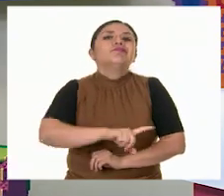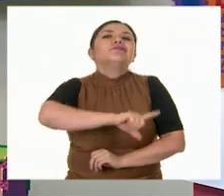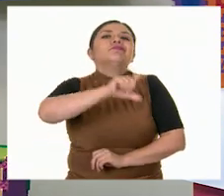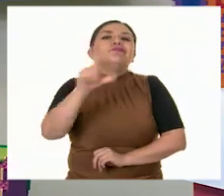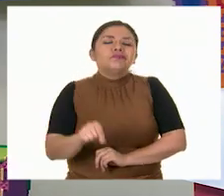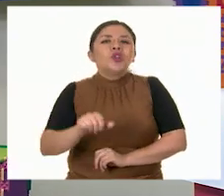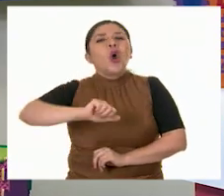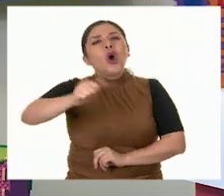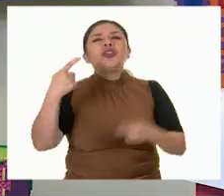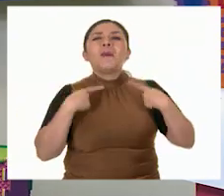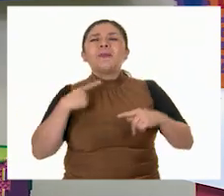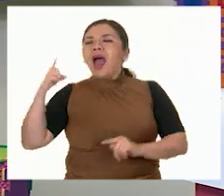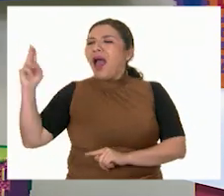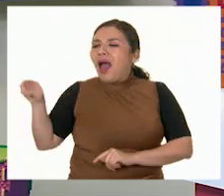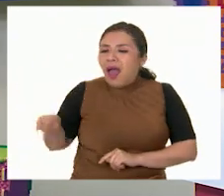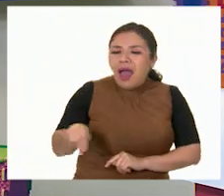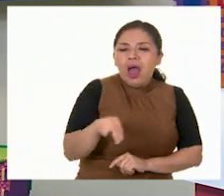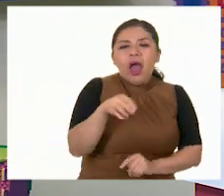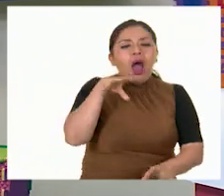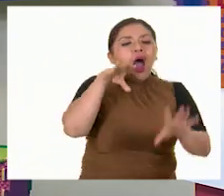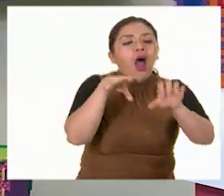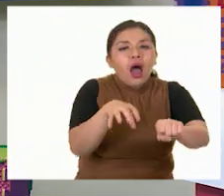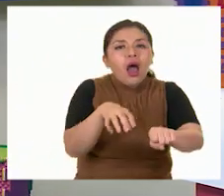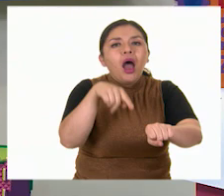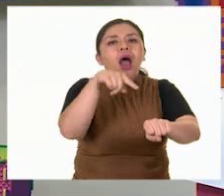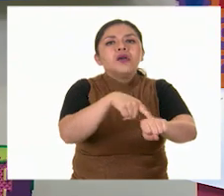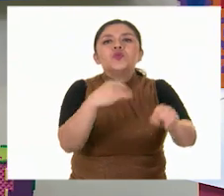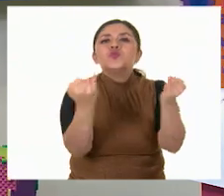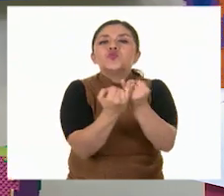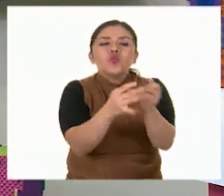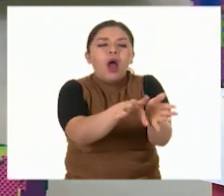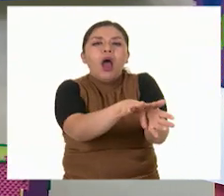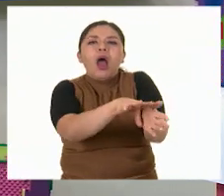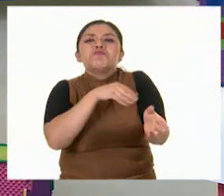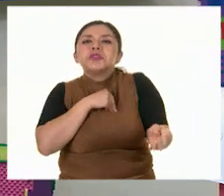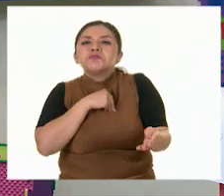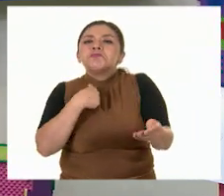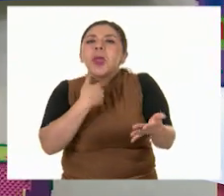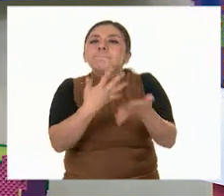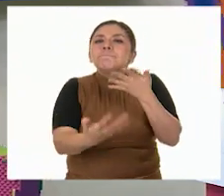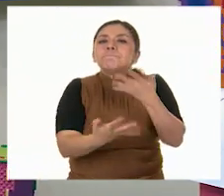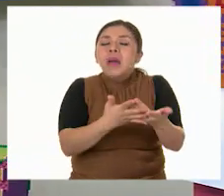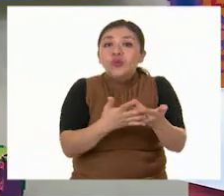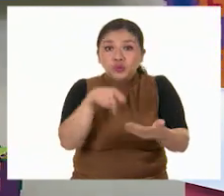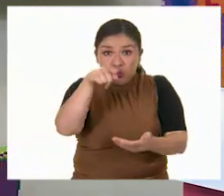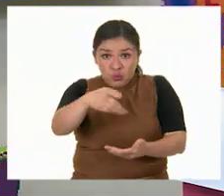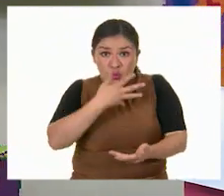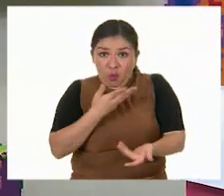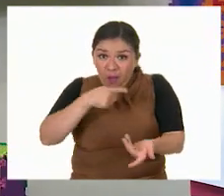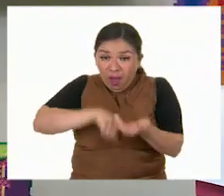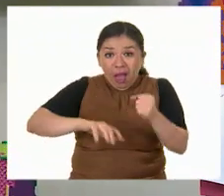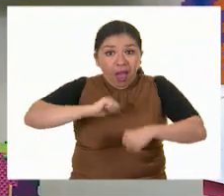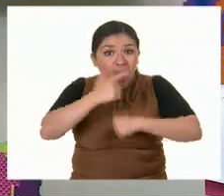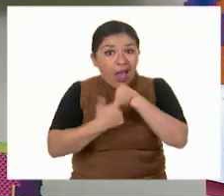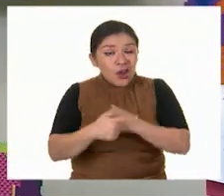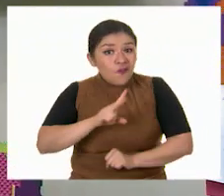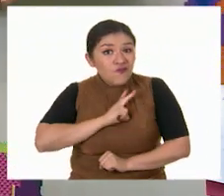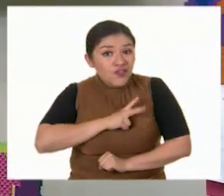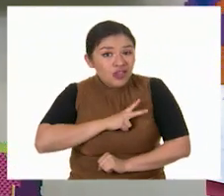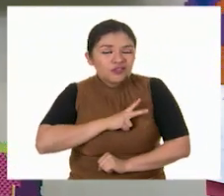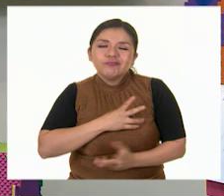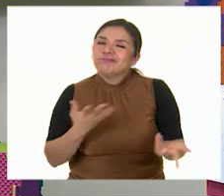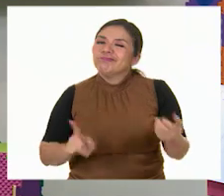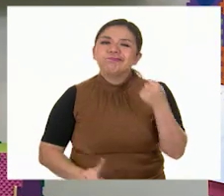lo toco, una parte de esas huellas se quedan en mis manos y si eres portador de algún virus, pues me